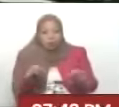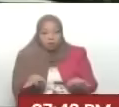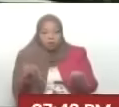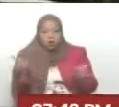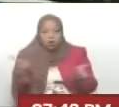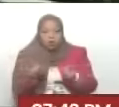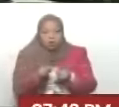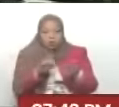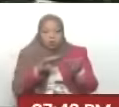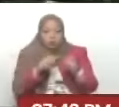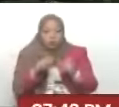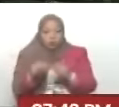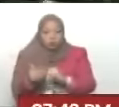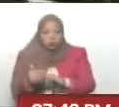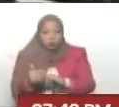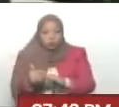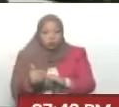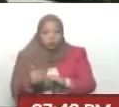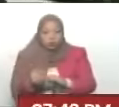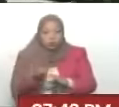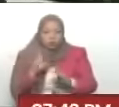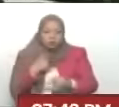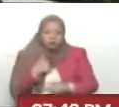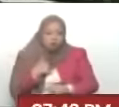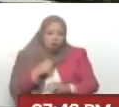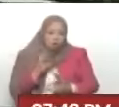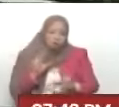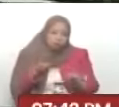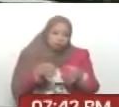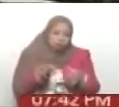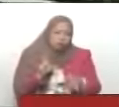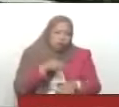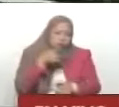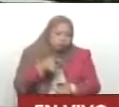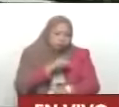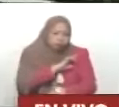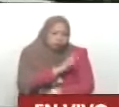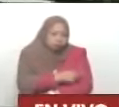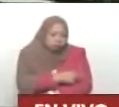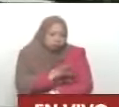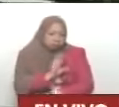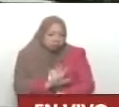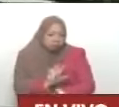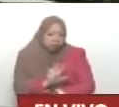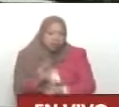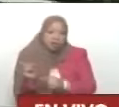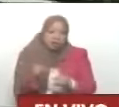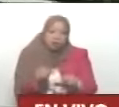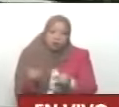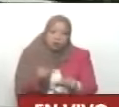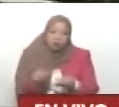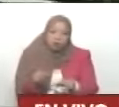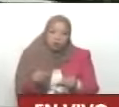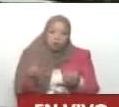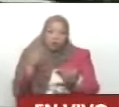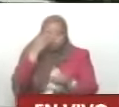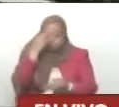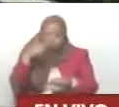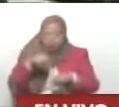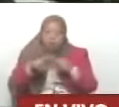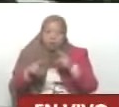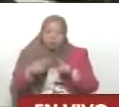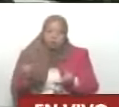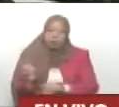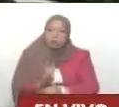minoritarias yo no le diría fuerza, pero bueno, vamos a ponerle fuerza. Y creemos el diálogo como método de conciliación y paz para